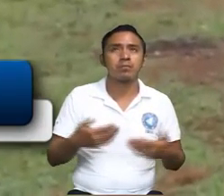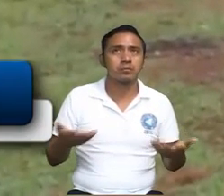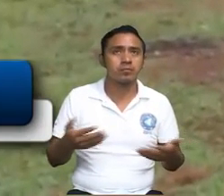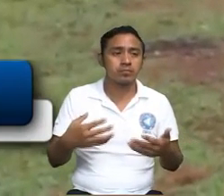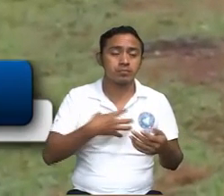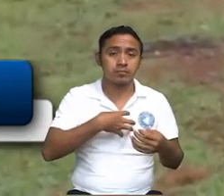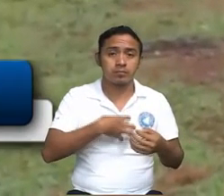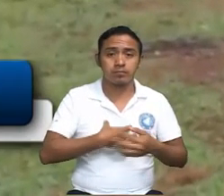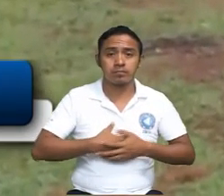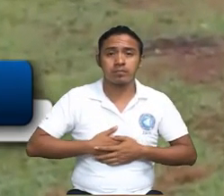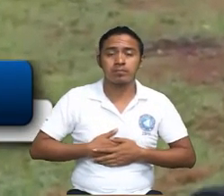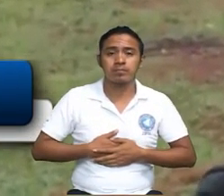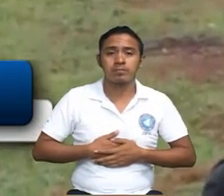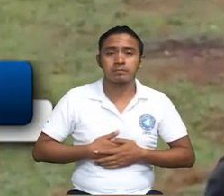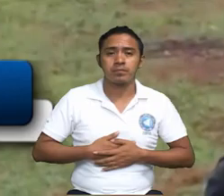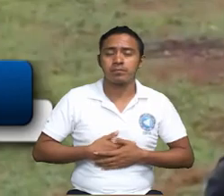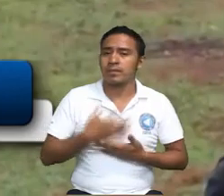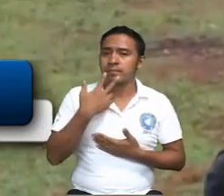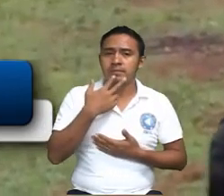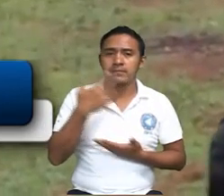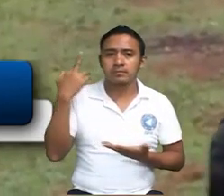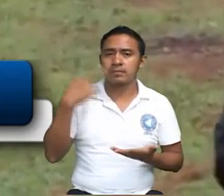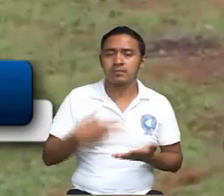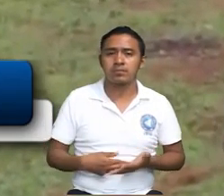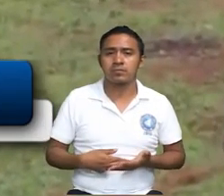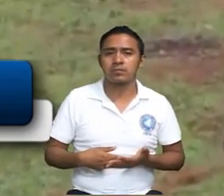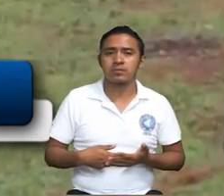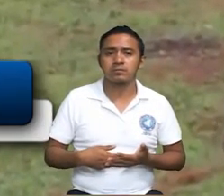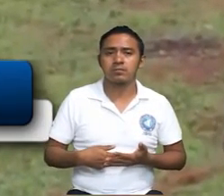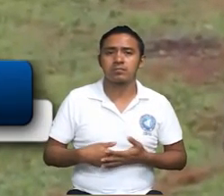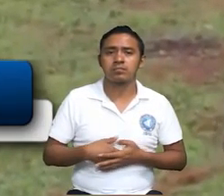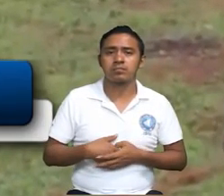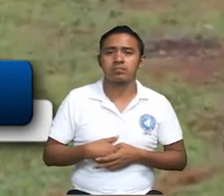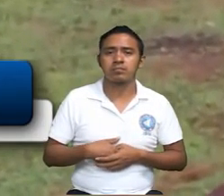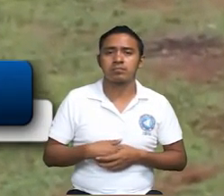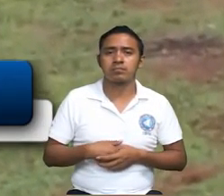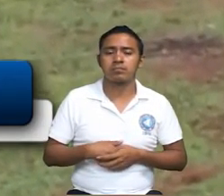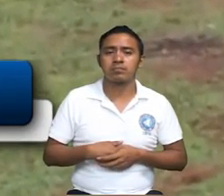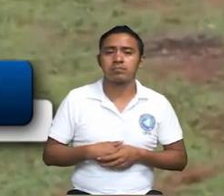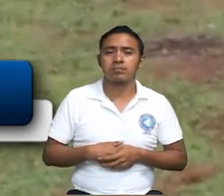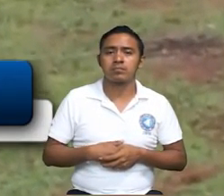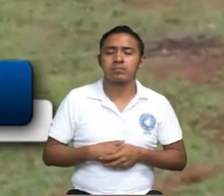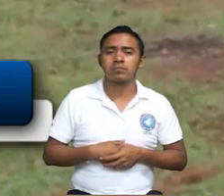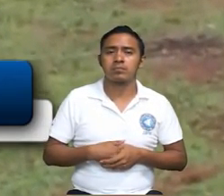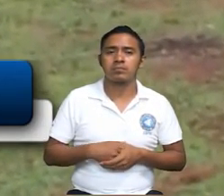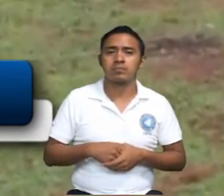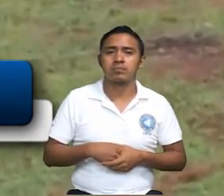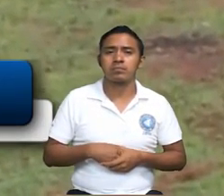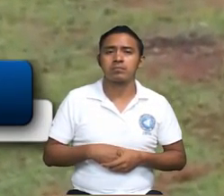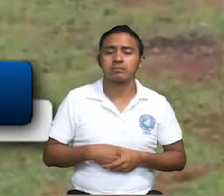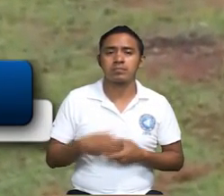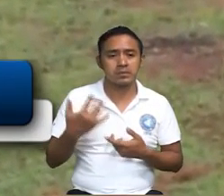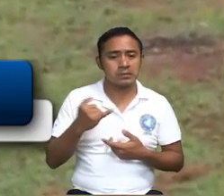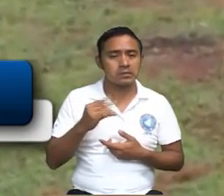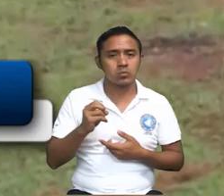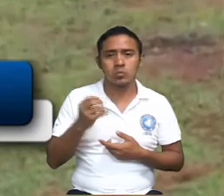dueño no se acuerda que si lo vacunaron?